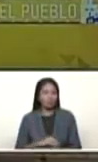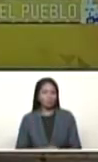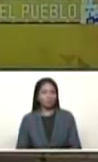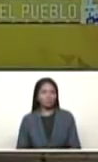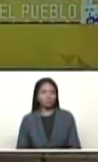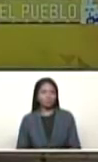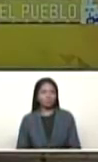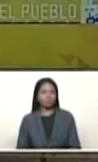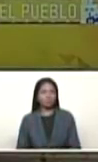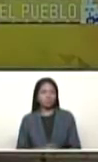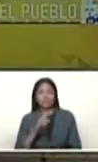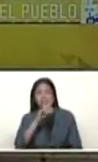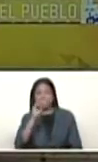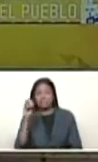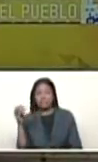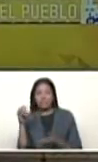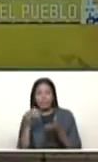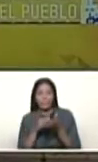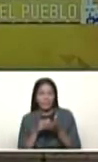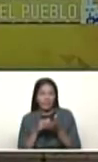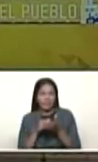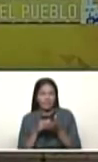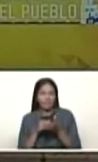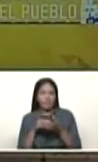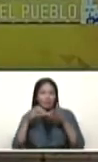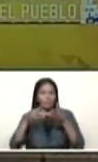6.000 motores, me dicen, por reparar. ¿Bastante?